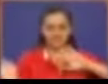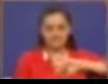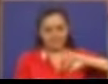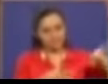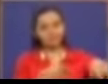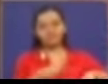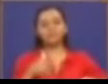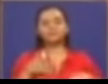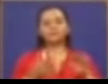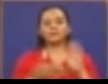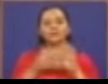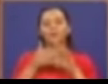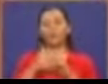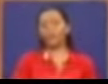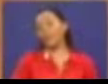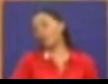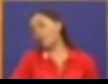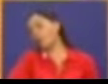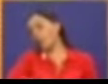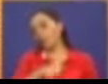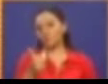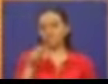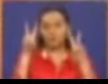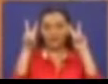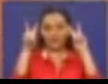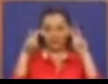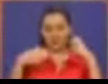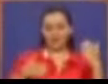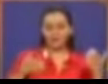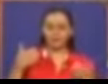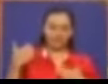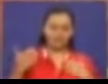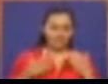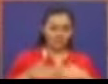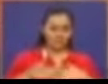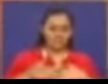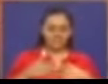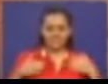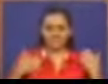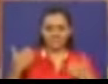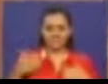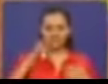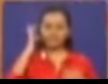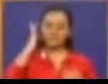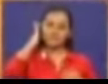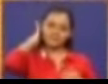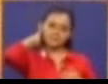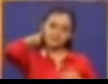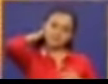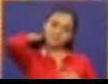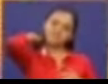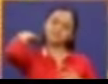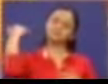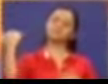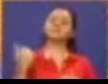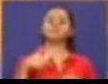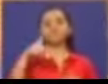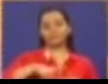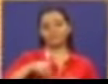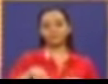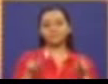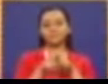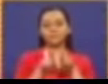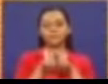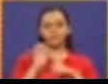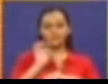Fuimos a otra cosa que nos llena de emoción, compañero. Es que son cosas extraordinarias que están pasando en el país. De hecho, esto debería ser para